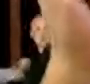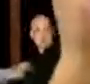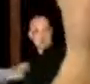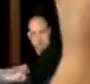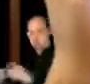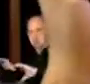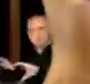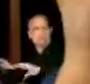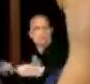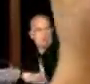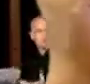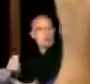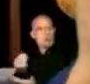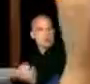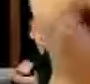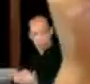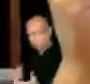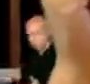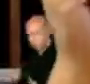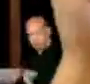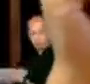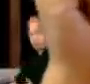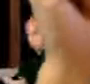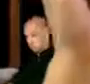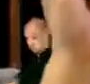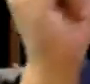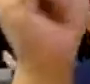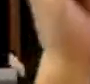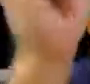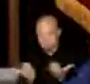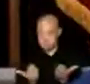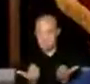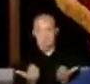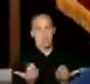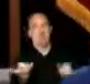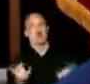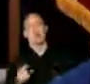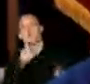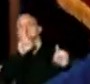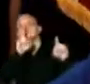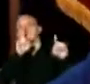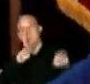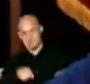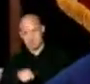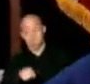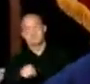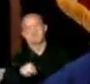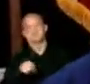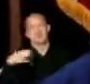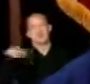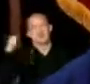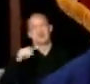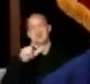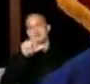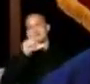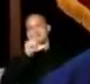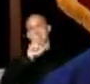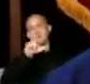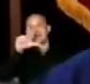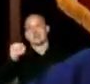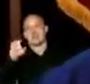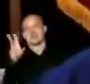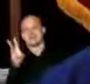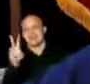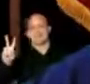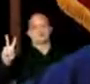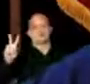de la noche y los domingos todo el día, ¿sabe? Todo el día prohibida la venta de alcohol. El patrono debe